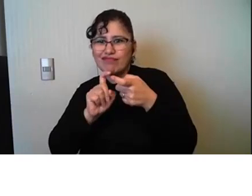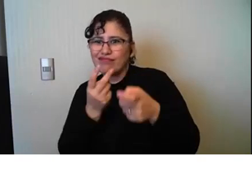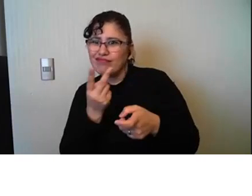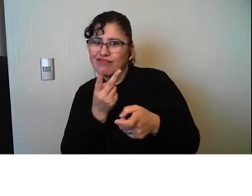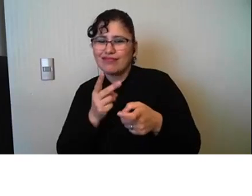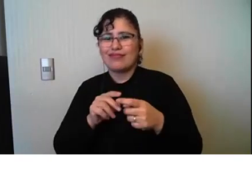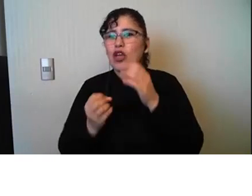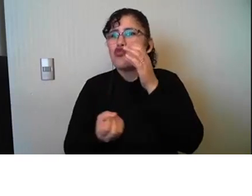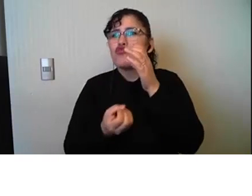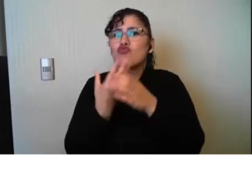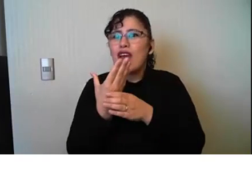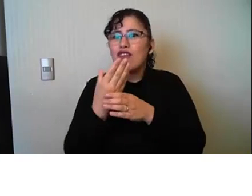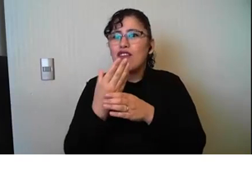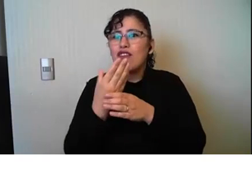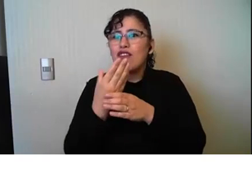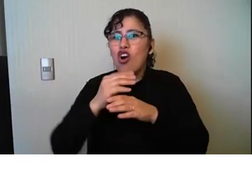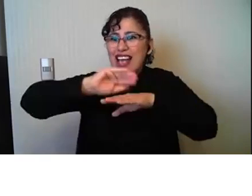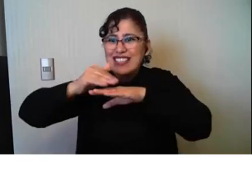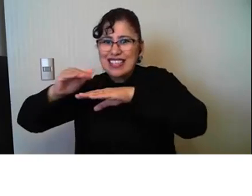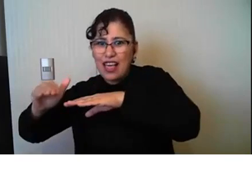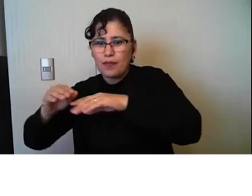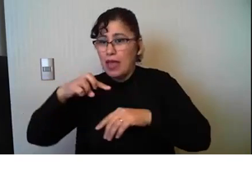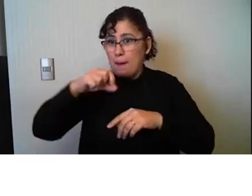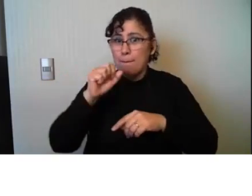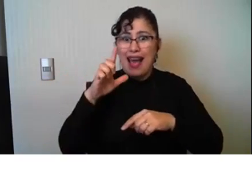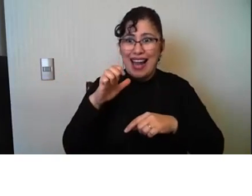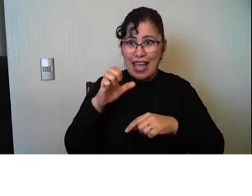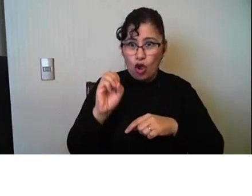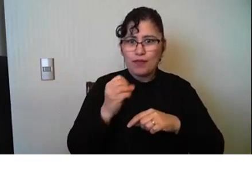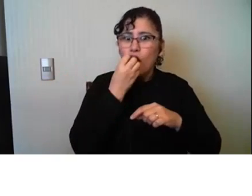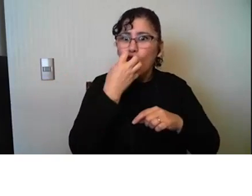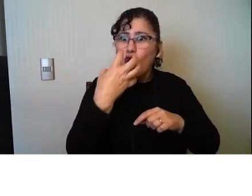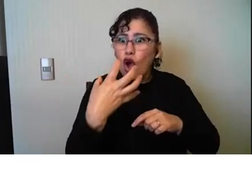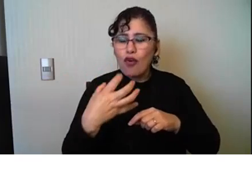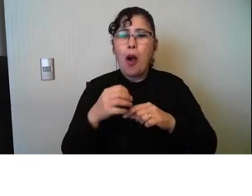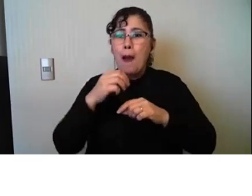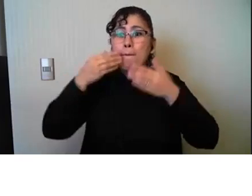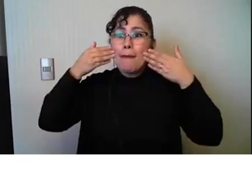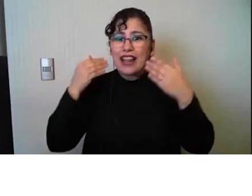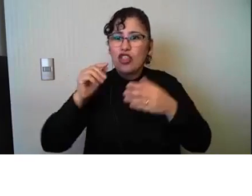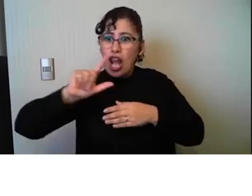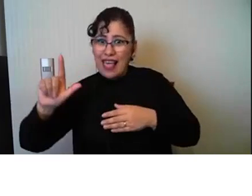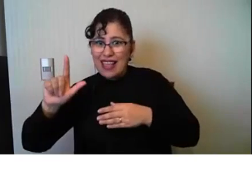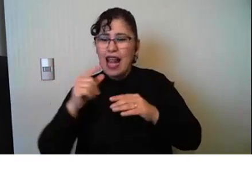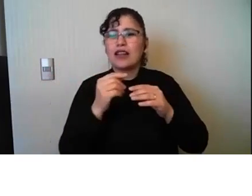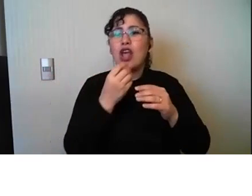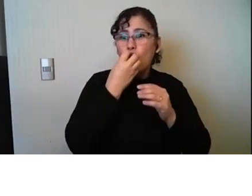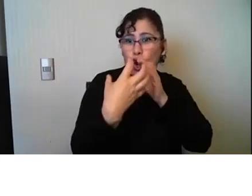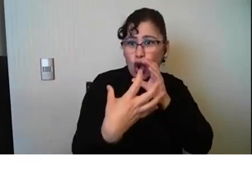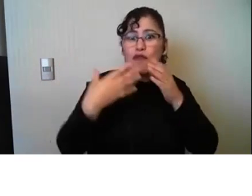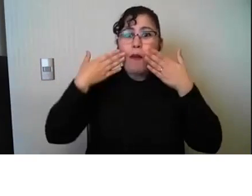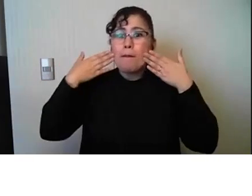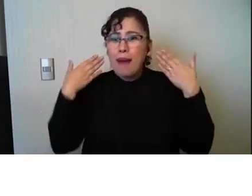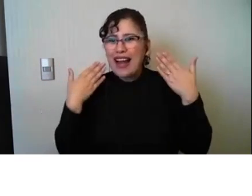Neoestriado. Y esto es del palio estriado, el globo pálido lateral y el globo pálido medial. ¿Por